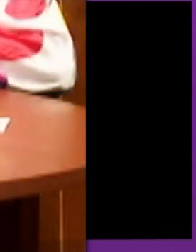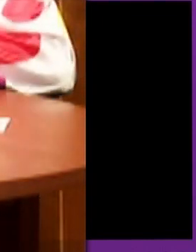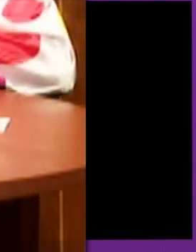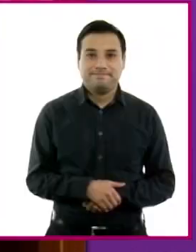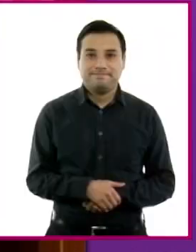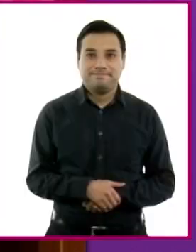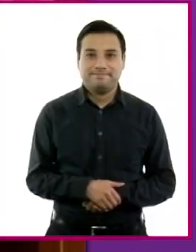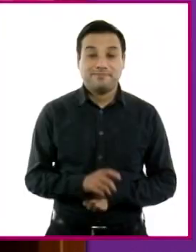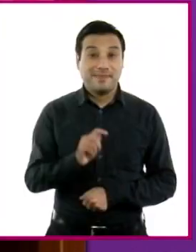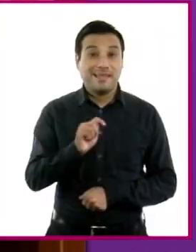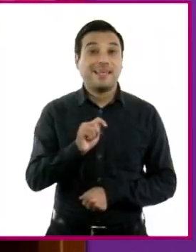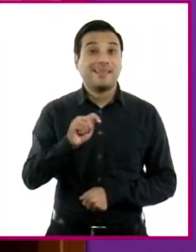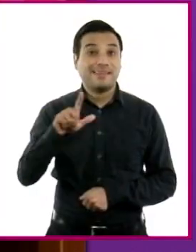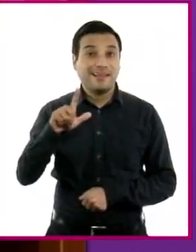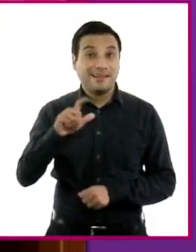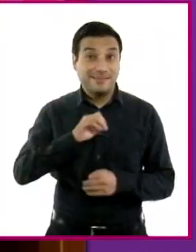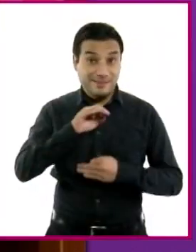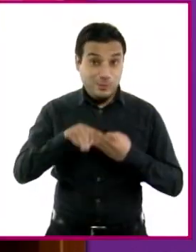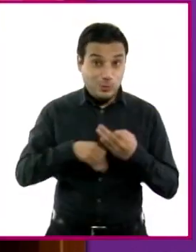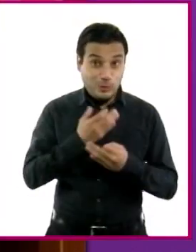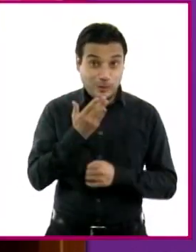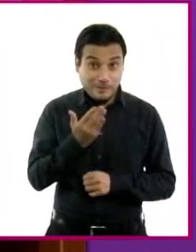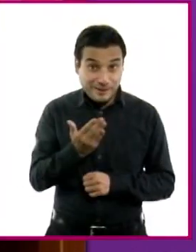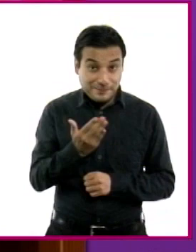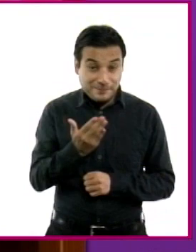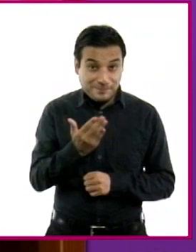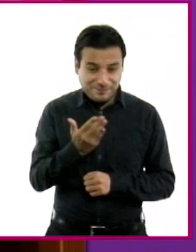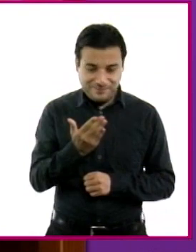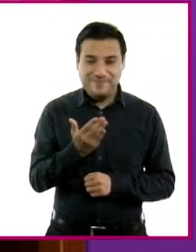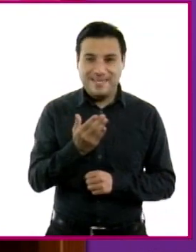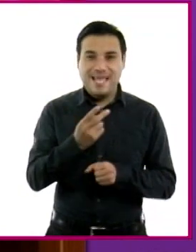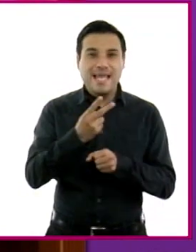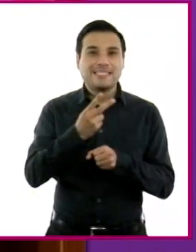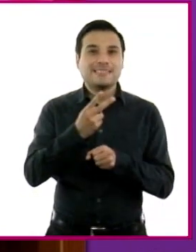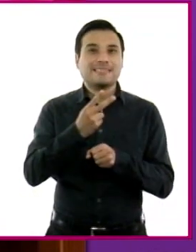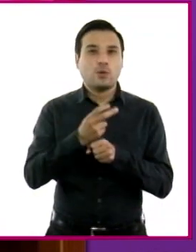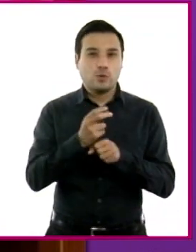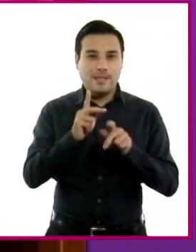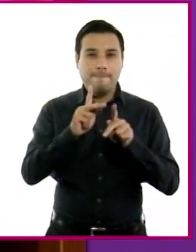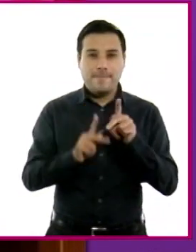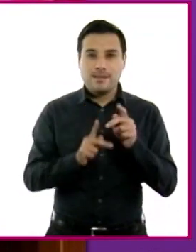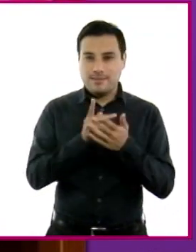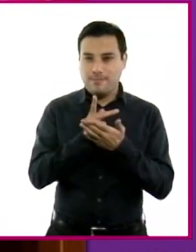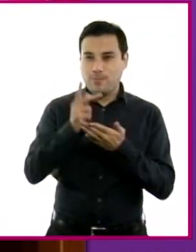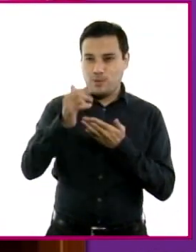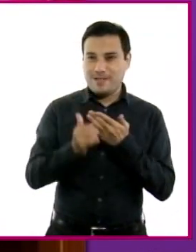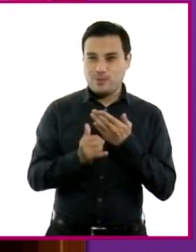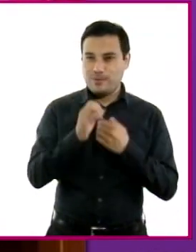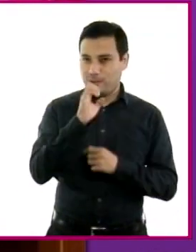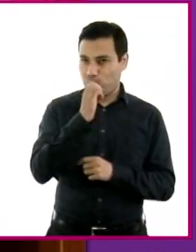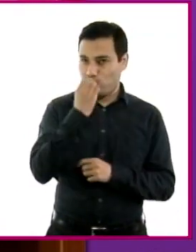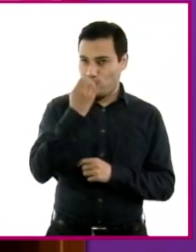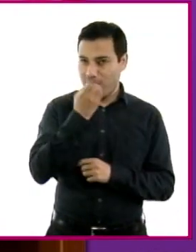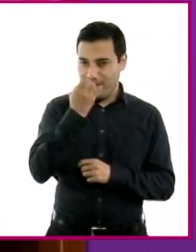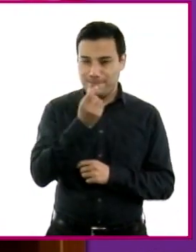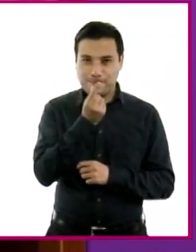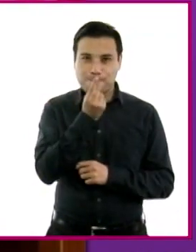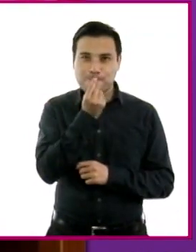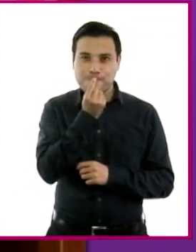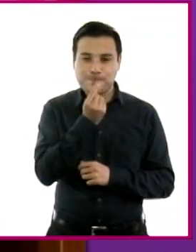¿Qué tal? ¿Todo bien? Llegamos al segundo episodio de nuestro proyecto que estamos llevando a cabo en la Escuela de